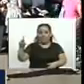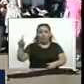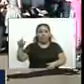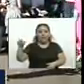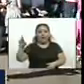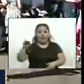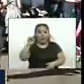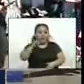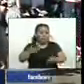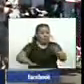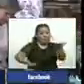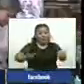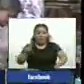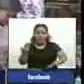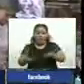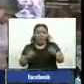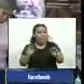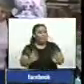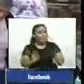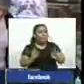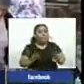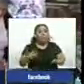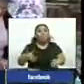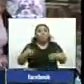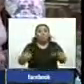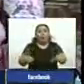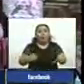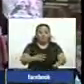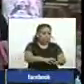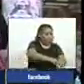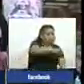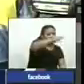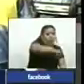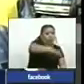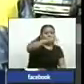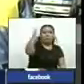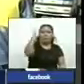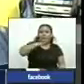comercial de la zona es propicia para la generación de cúmulos de basura.